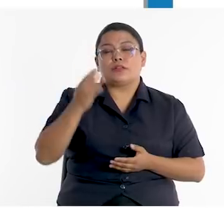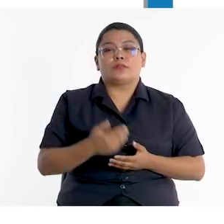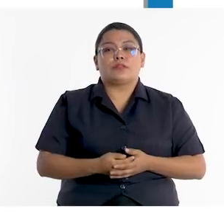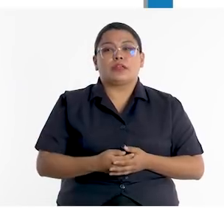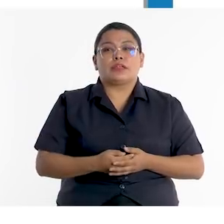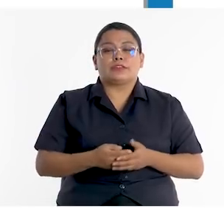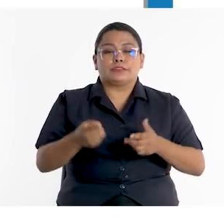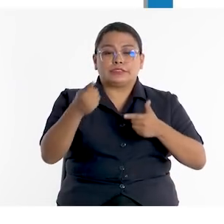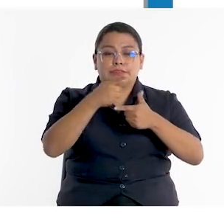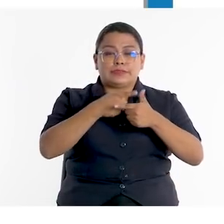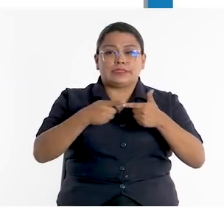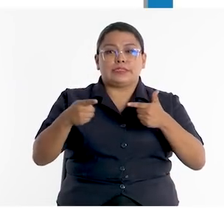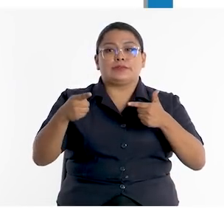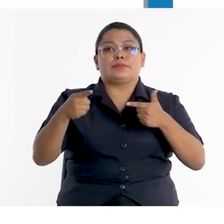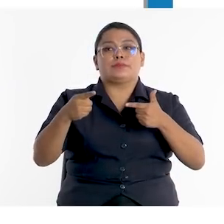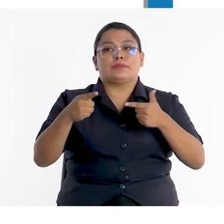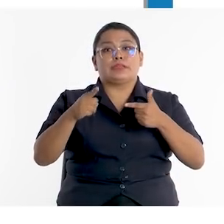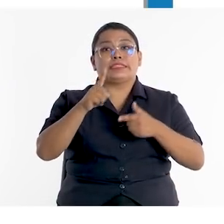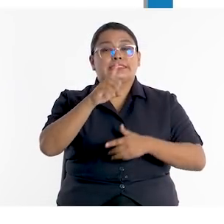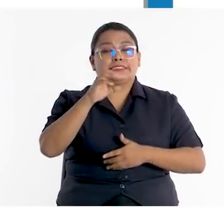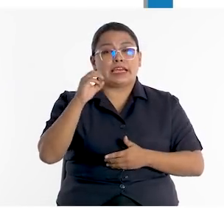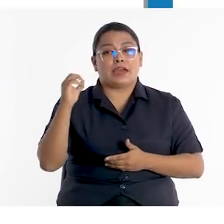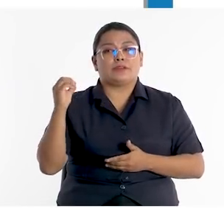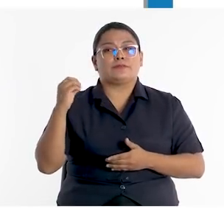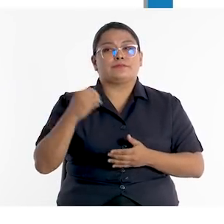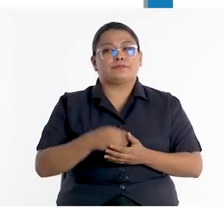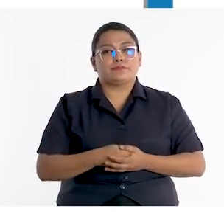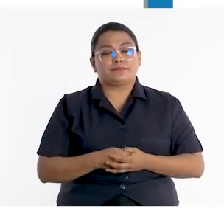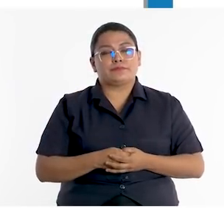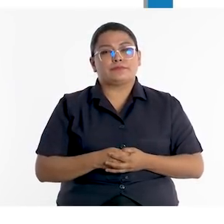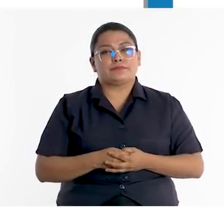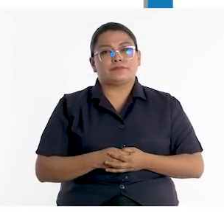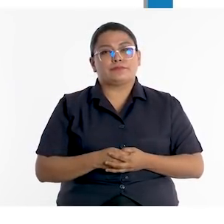razón, dividimos el porcentaje entre 100.